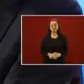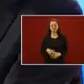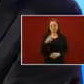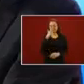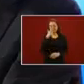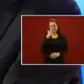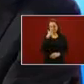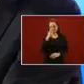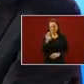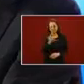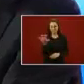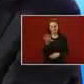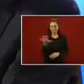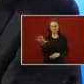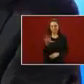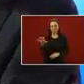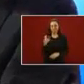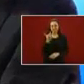$500.